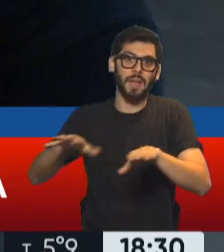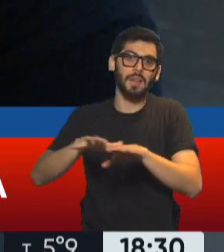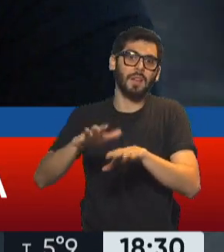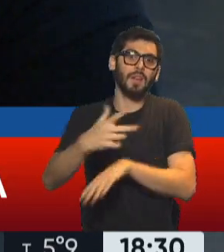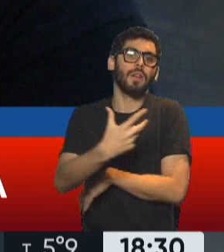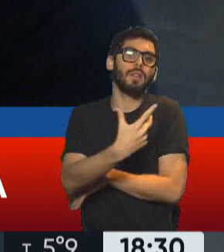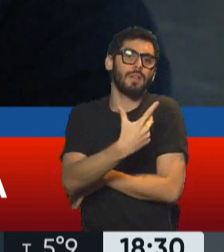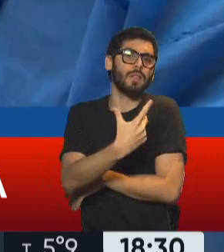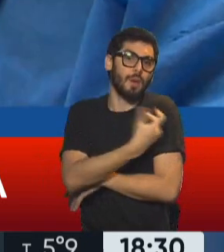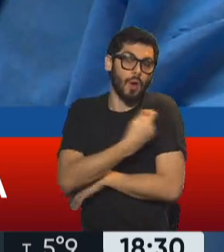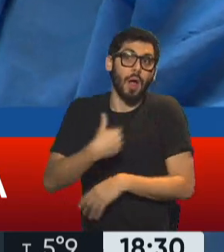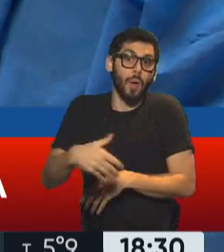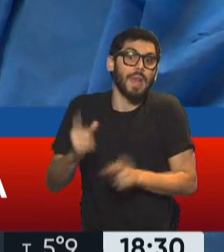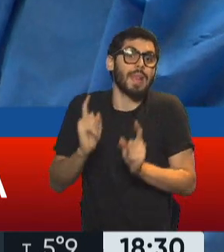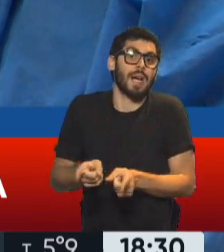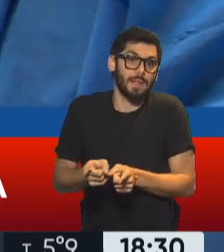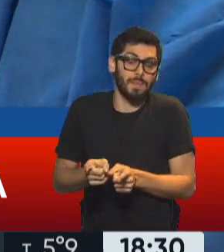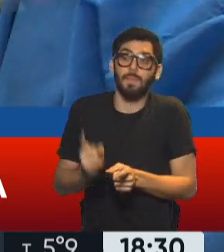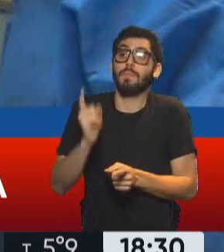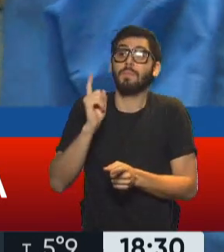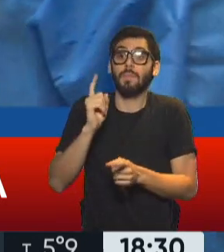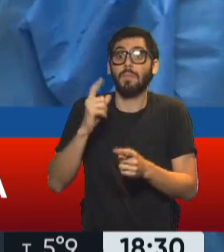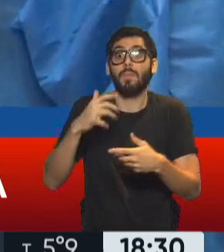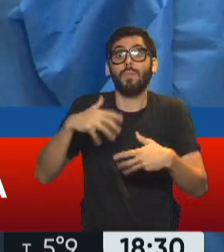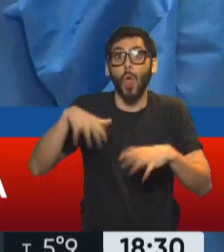vacunarse también. Y es posible que la vacuna frente a COVID